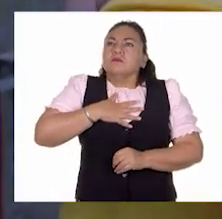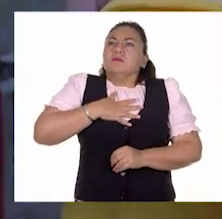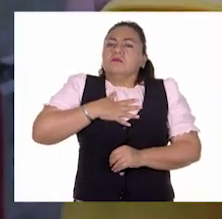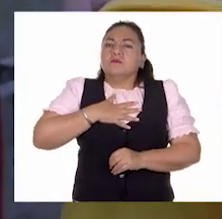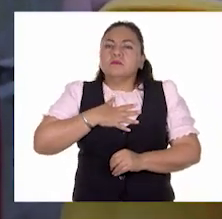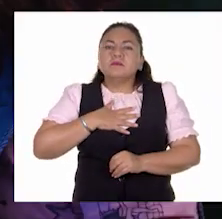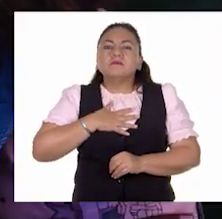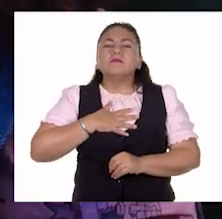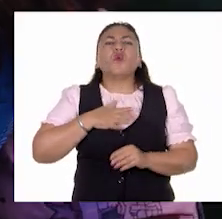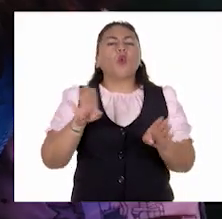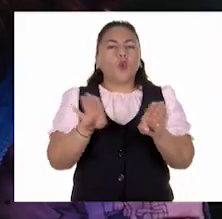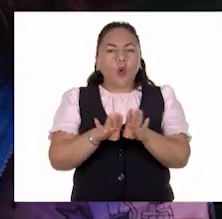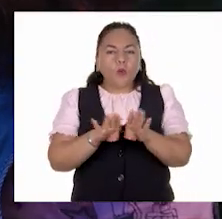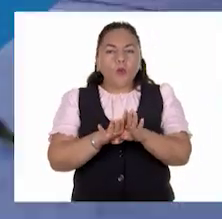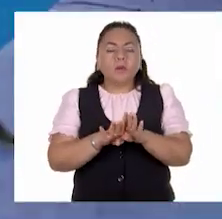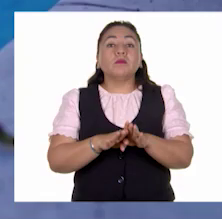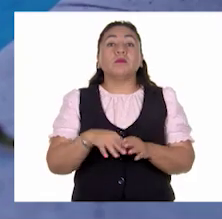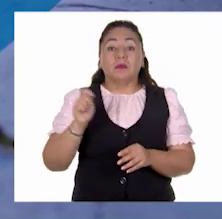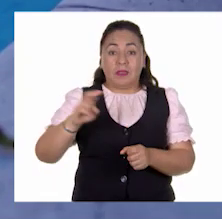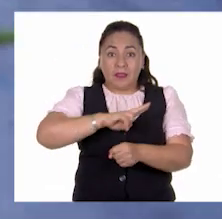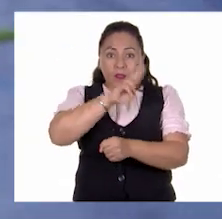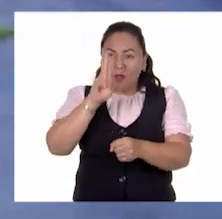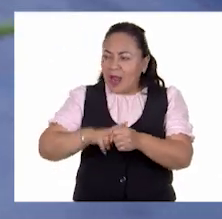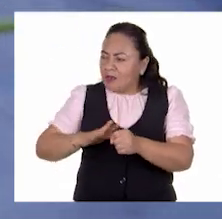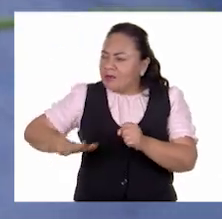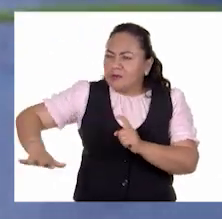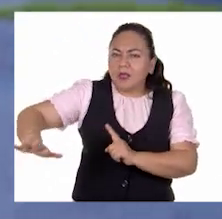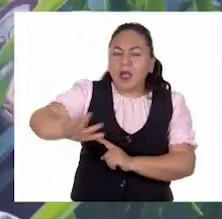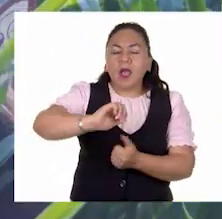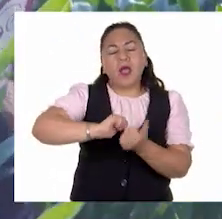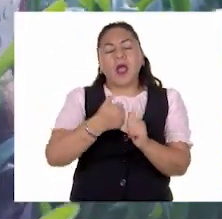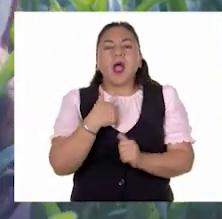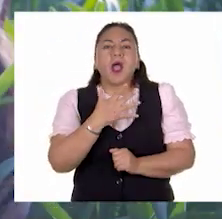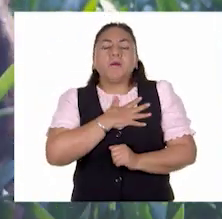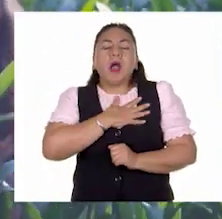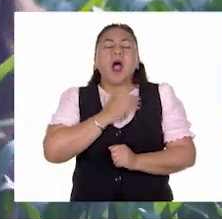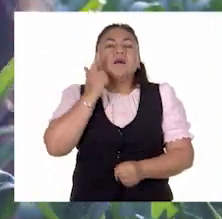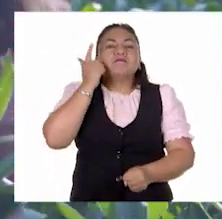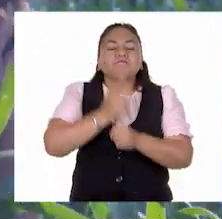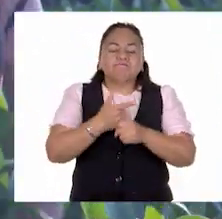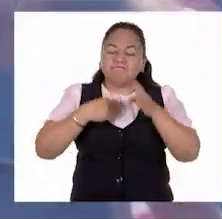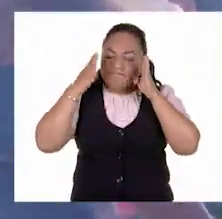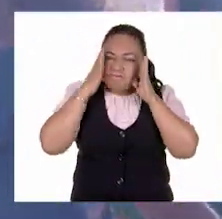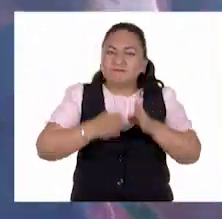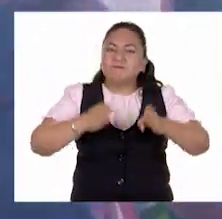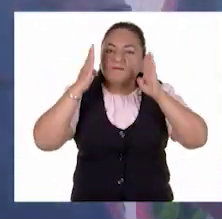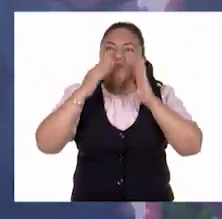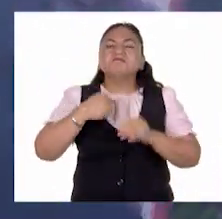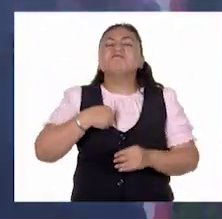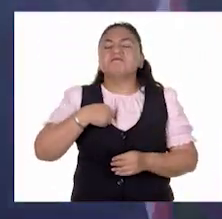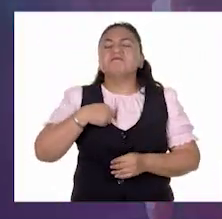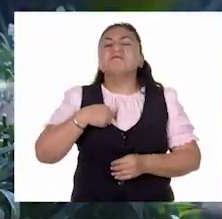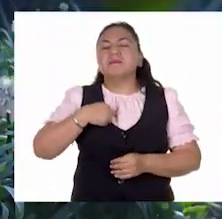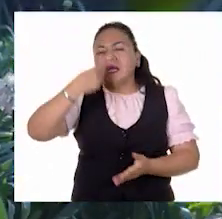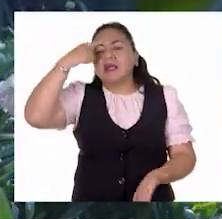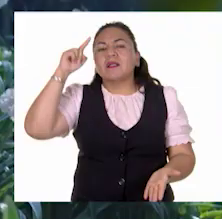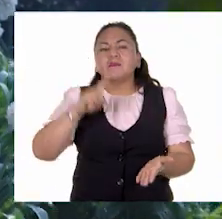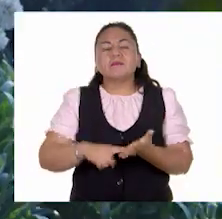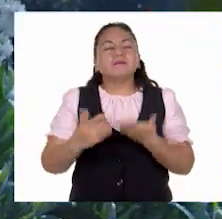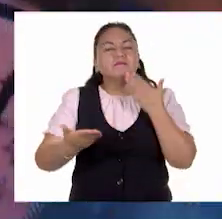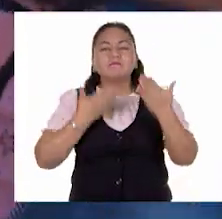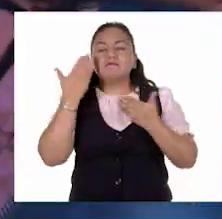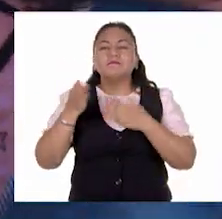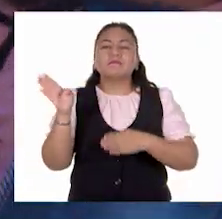respirar. Conocer la naturaleza me hizo amarla y encontrar mi vocación para más grande decir, creo que lo mío es